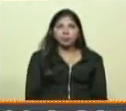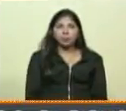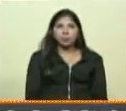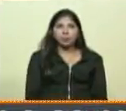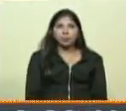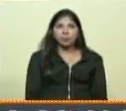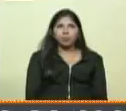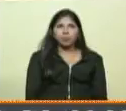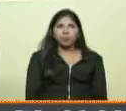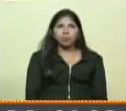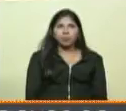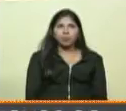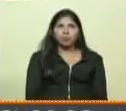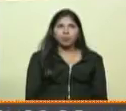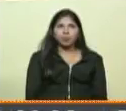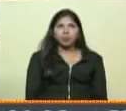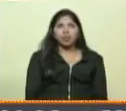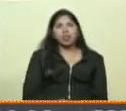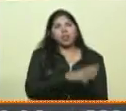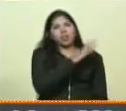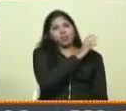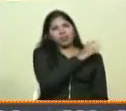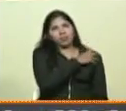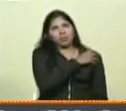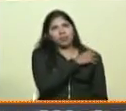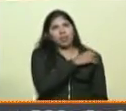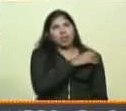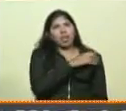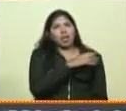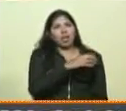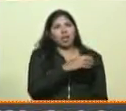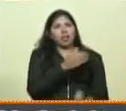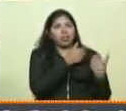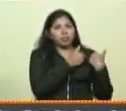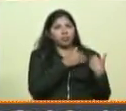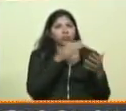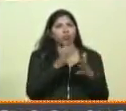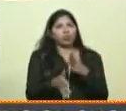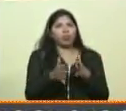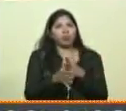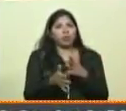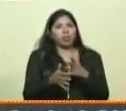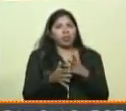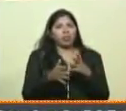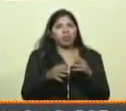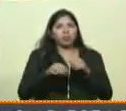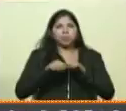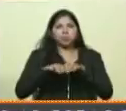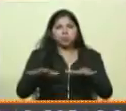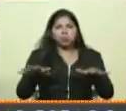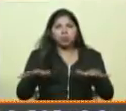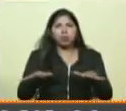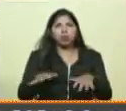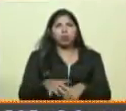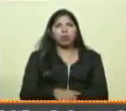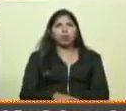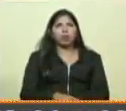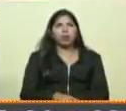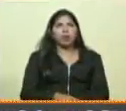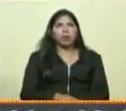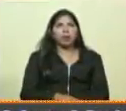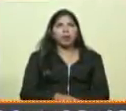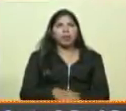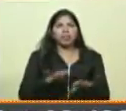de transmisión, y también a Daniel, que es el gerente de generación, quienes entre ellos dos pues activaron las margaritas, 15 megavatios